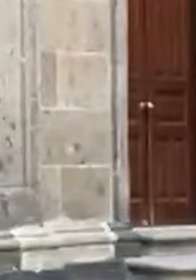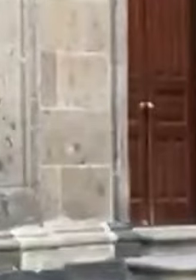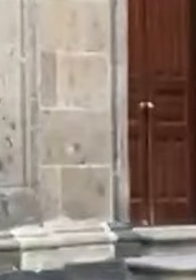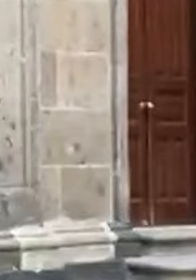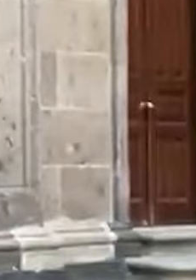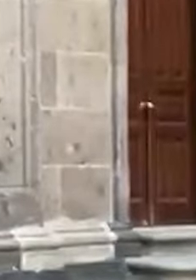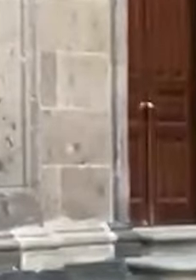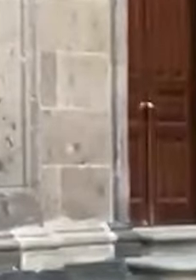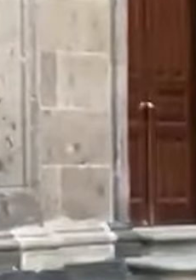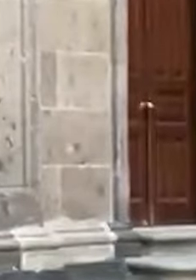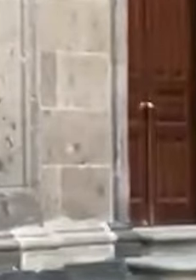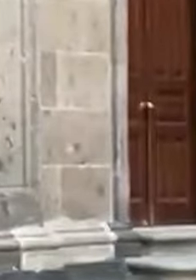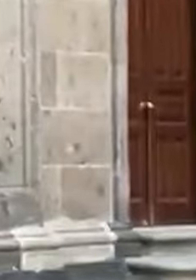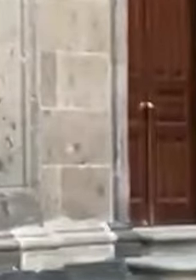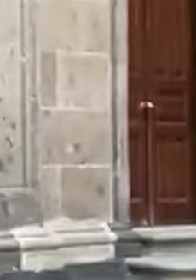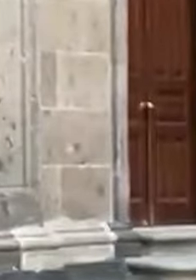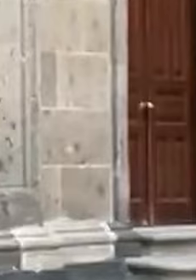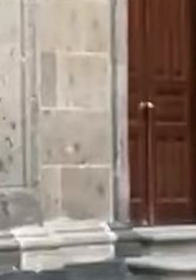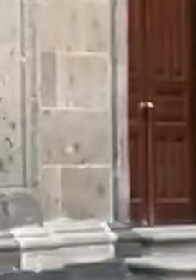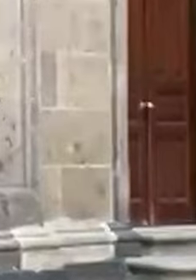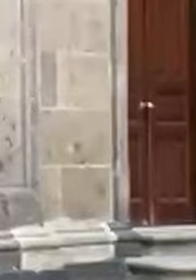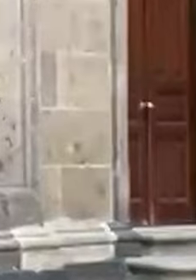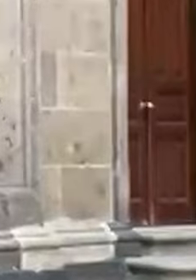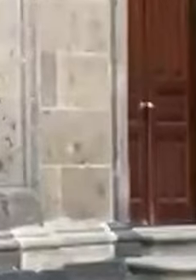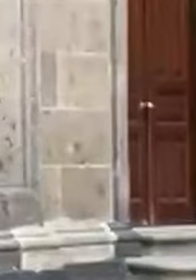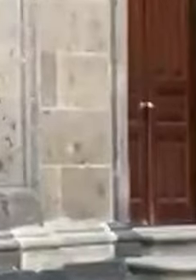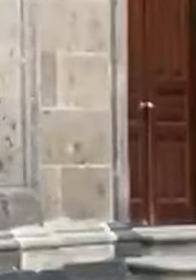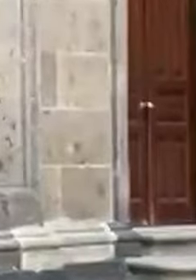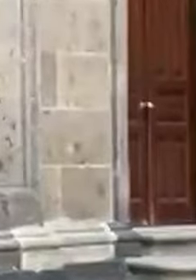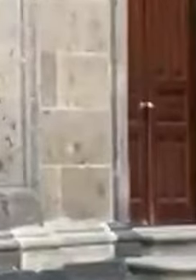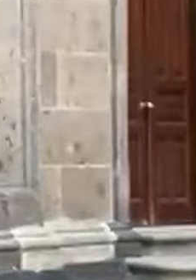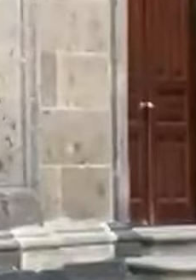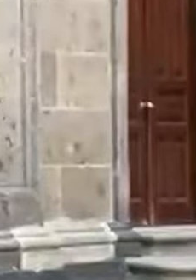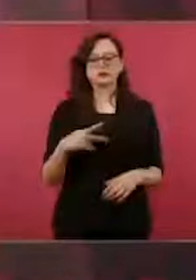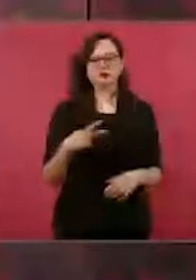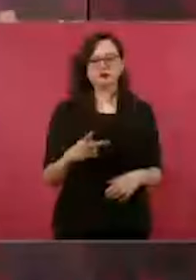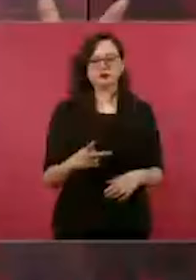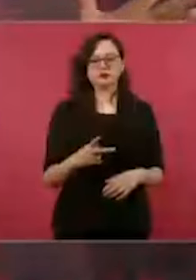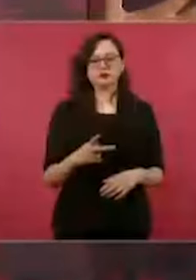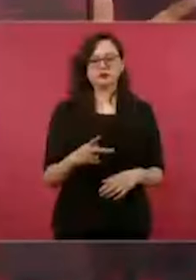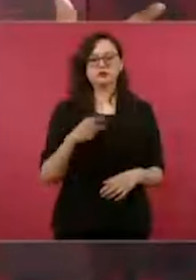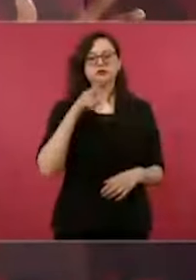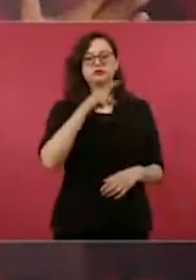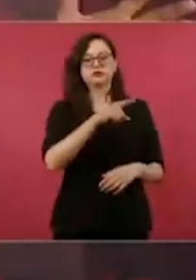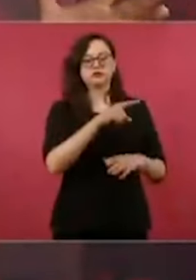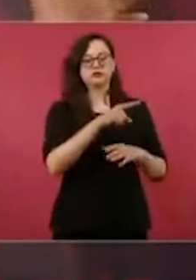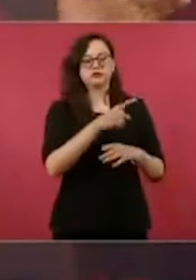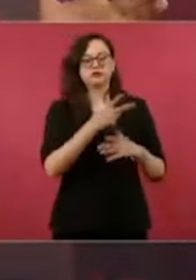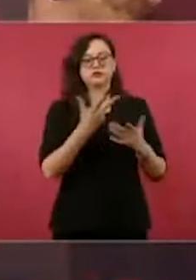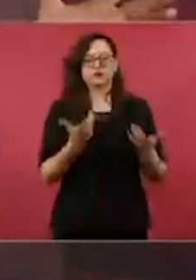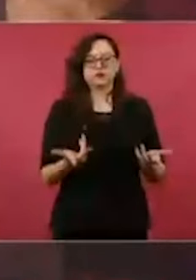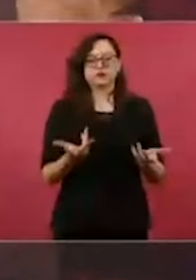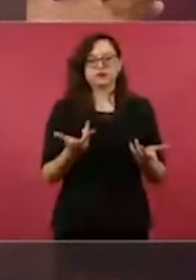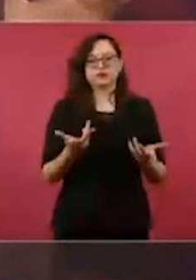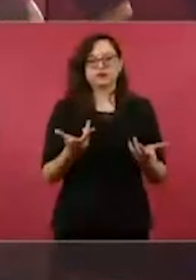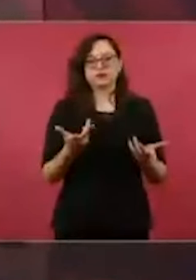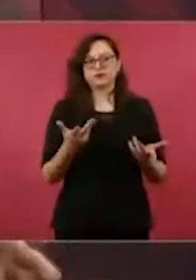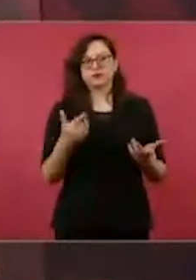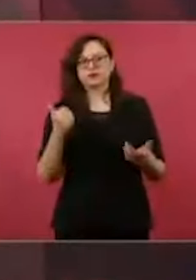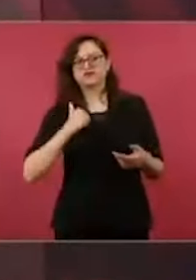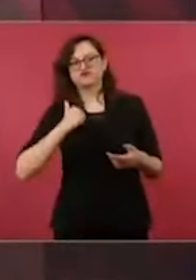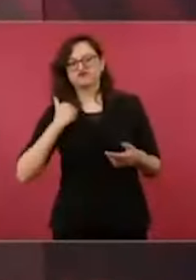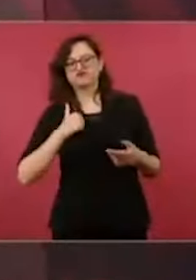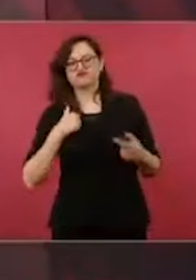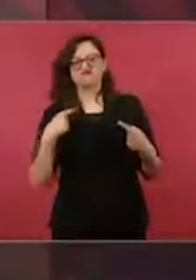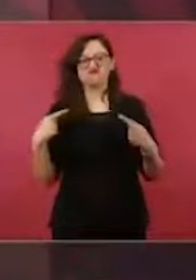afectados eh se ha homologado los apoyos económicos que reciben porque cuando se empezaron a entregar apoyos a Los afectados no